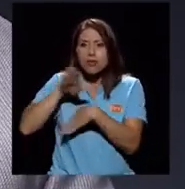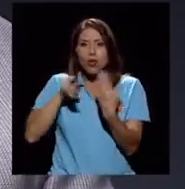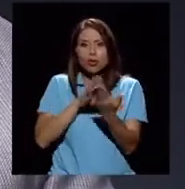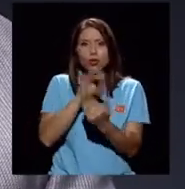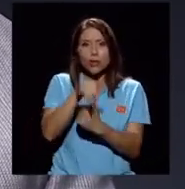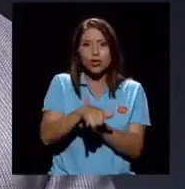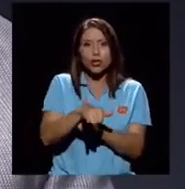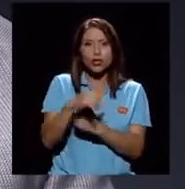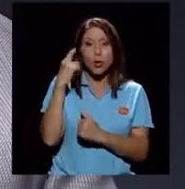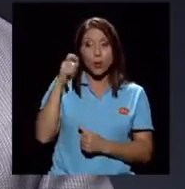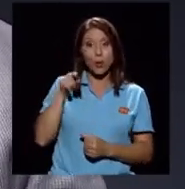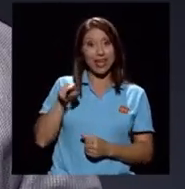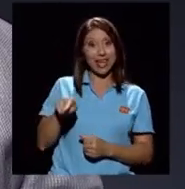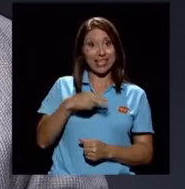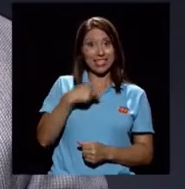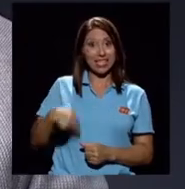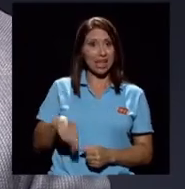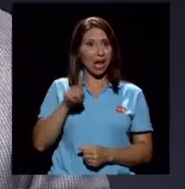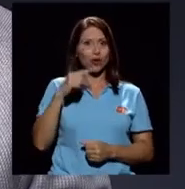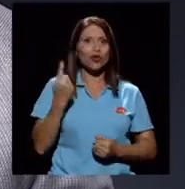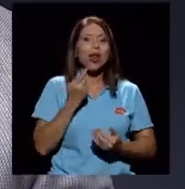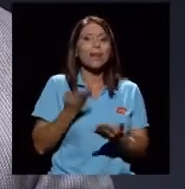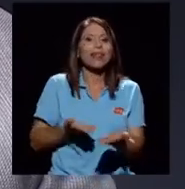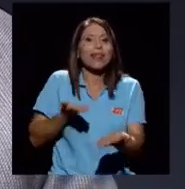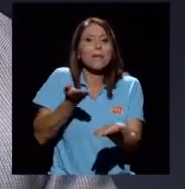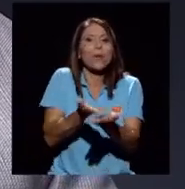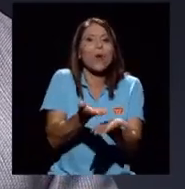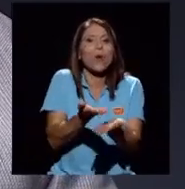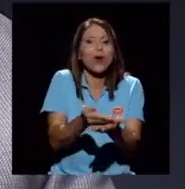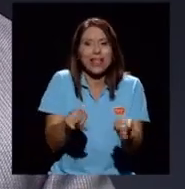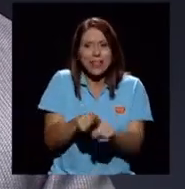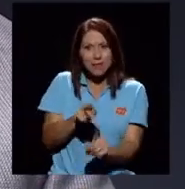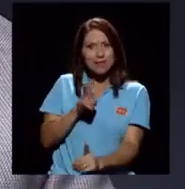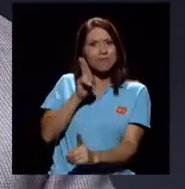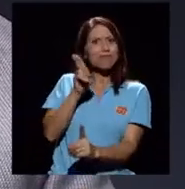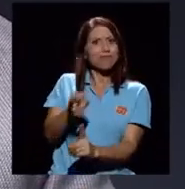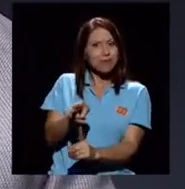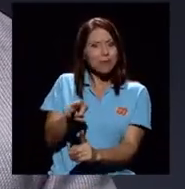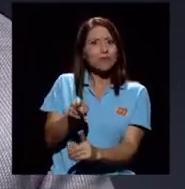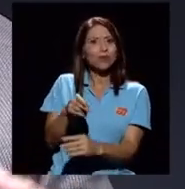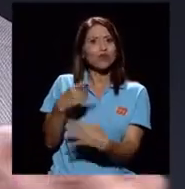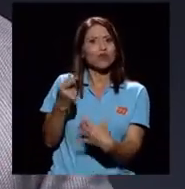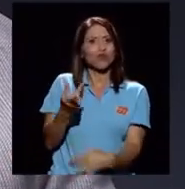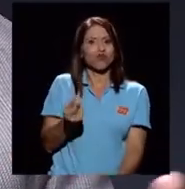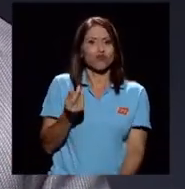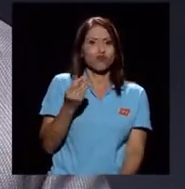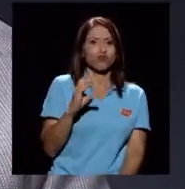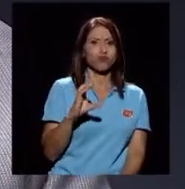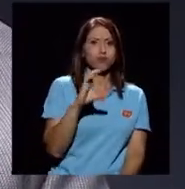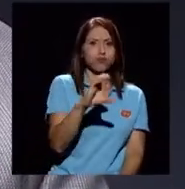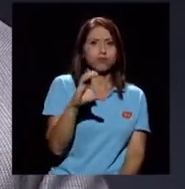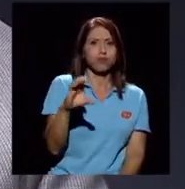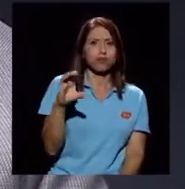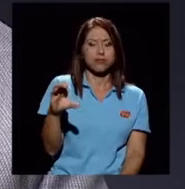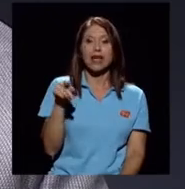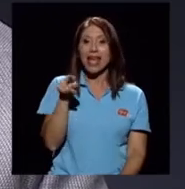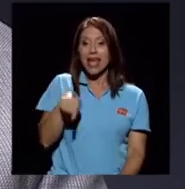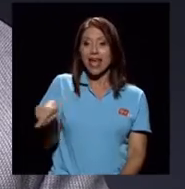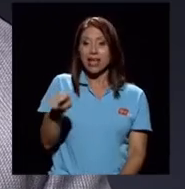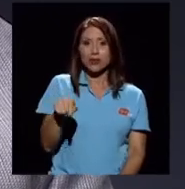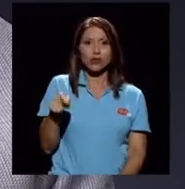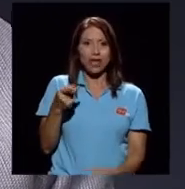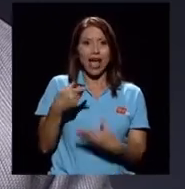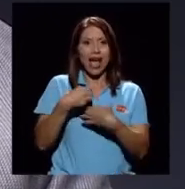solamente propone sino también que como decimos de paganini ellos han presupuestado para la primera etapa de ustedes de esta